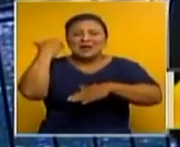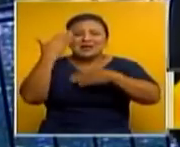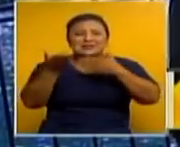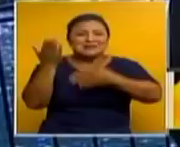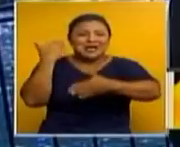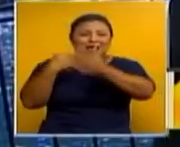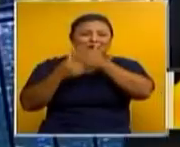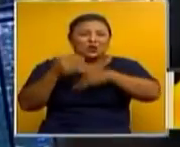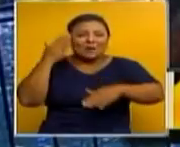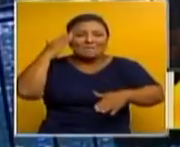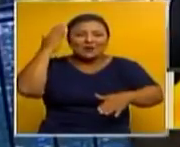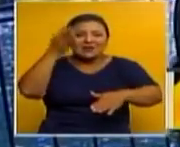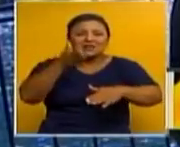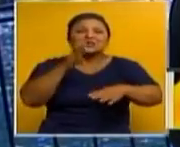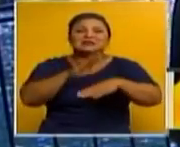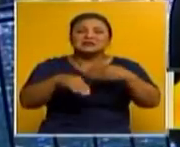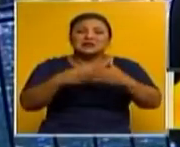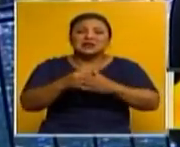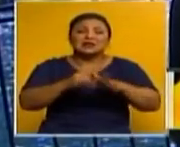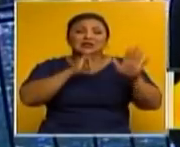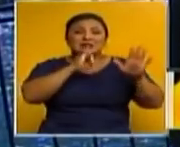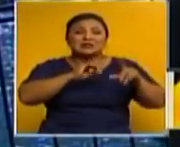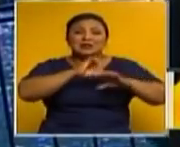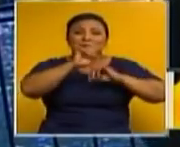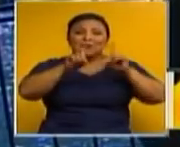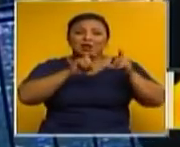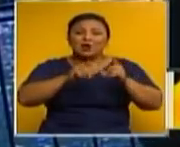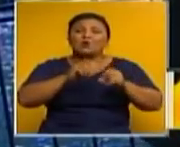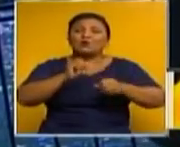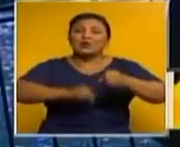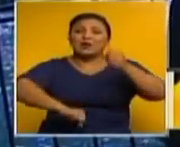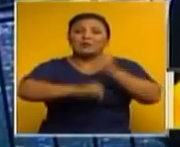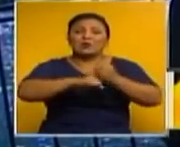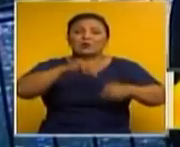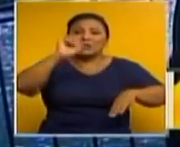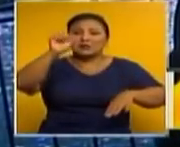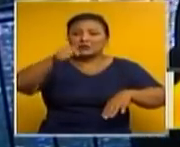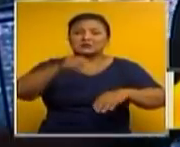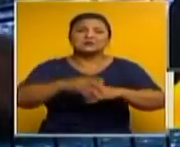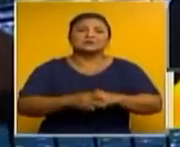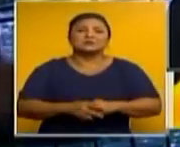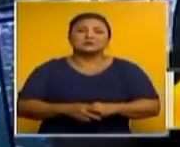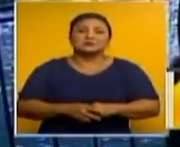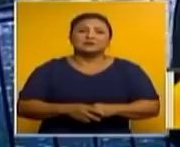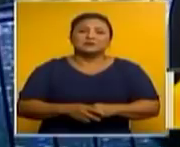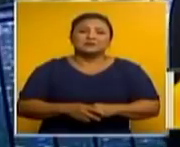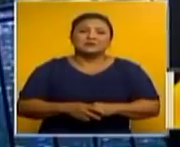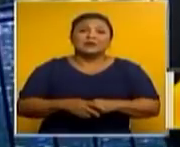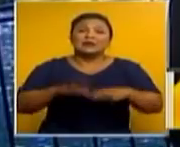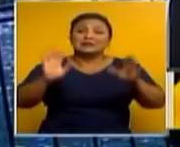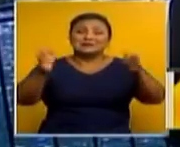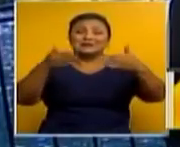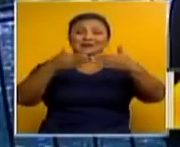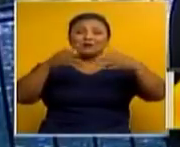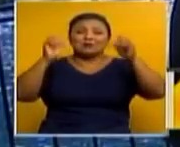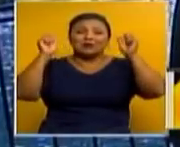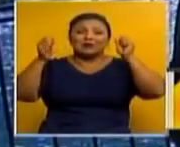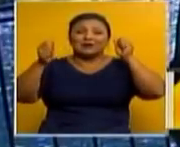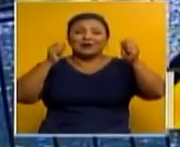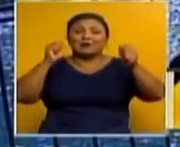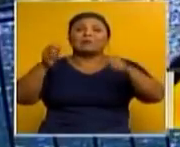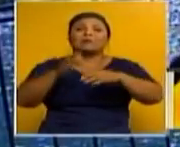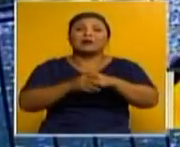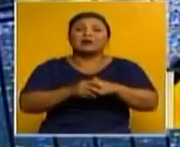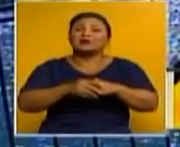futuro de la patria, con estas 7 preguntas en favor del sí. Amigos televidentes, de esta manera ha cerrado ya la campaña Gustavo Larrea